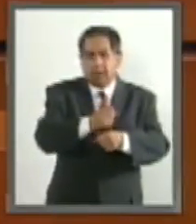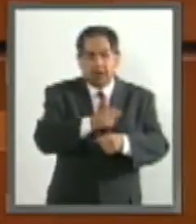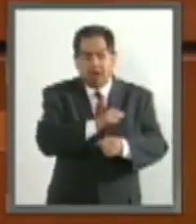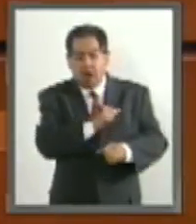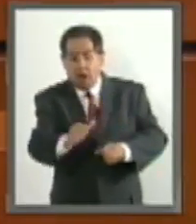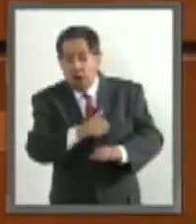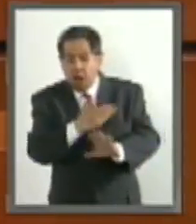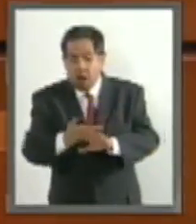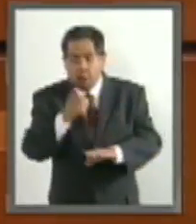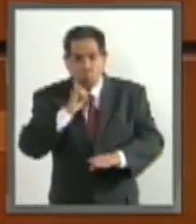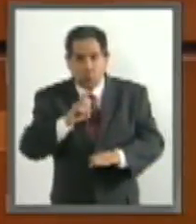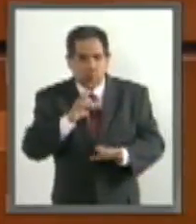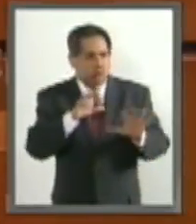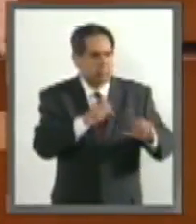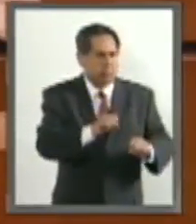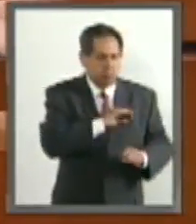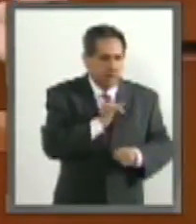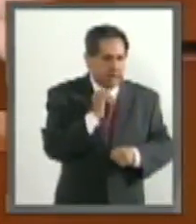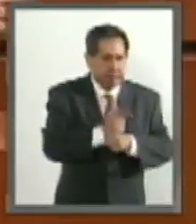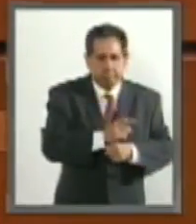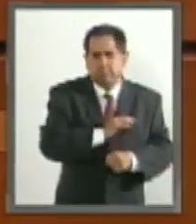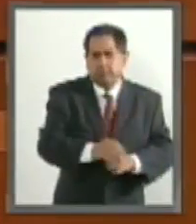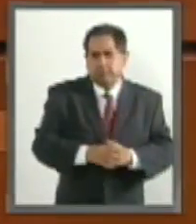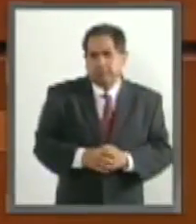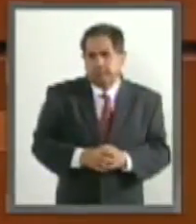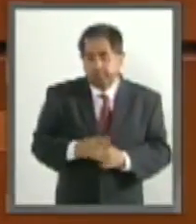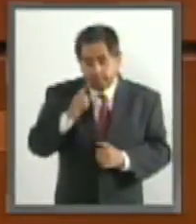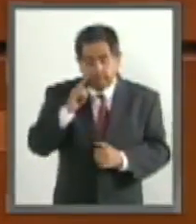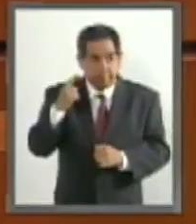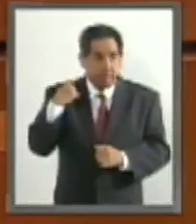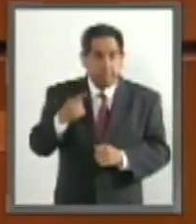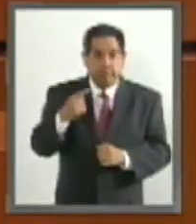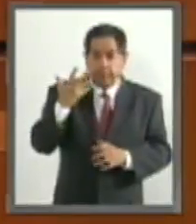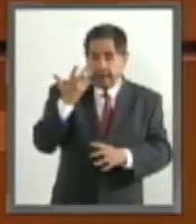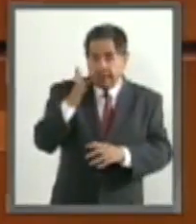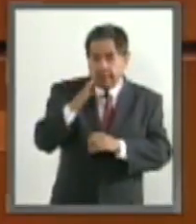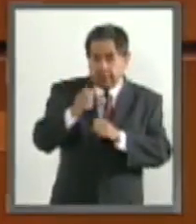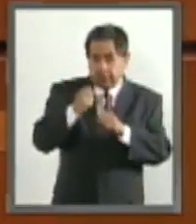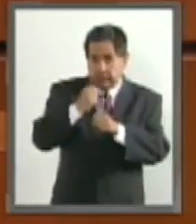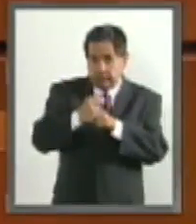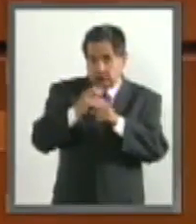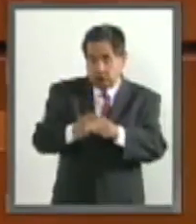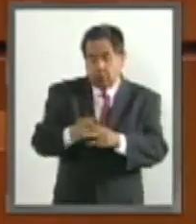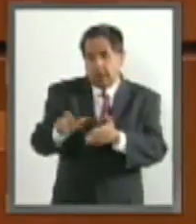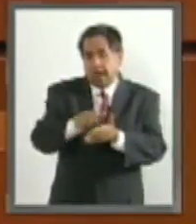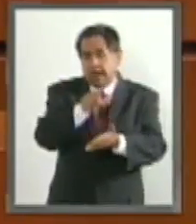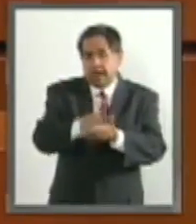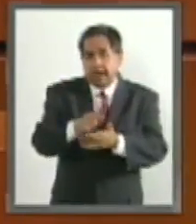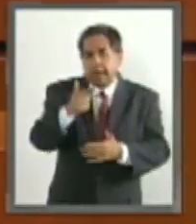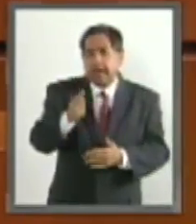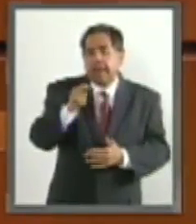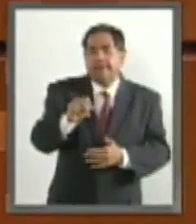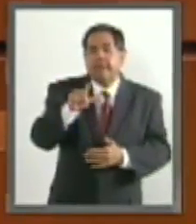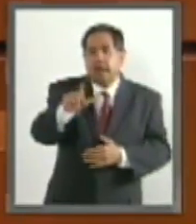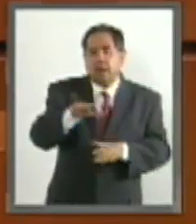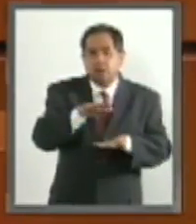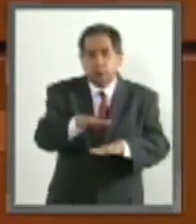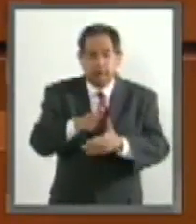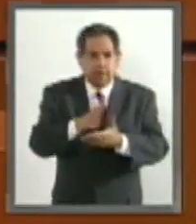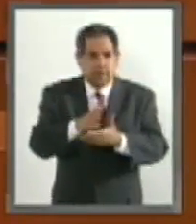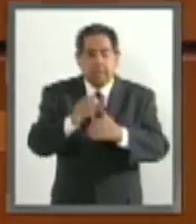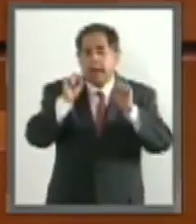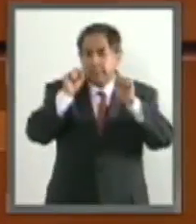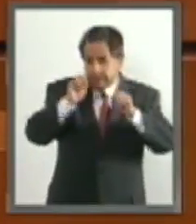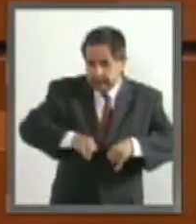en nuestro país a 10 años de que se tiene la ley general de acceso a las